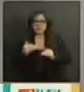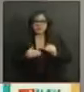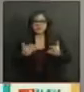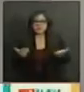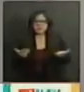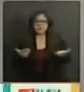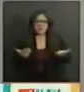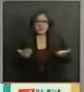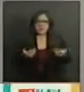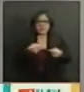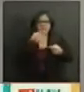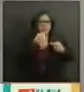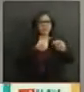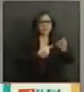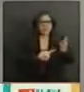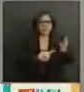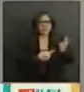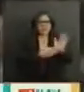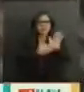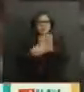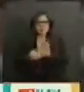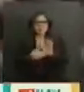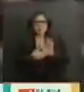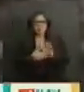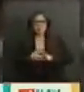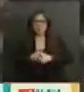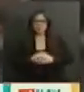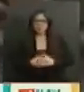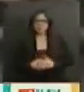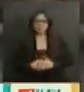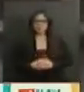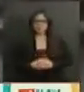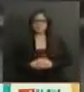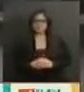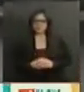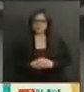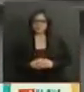diversas colecciones o muestras temporales.